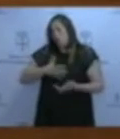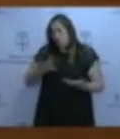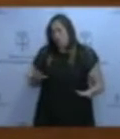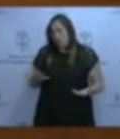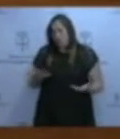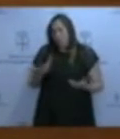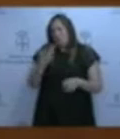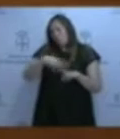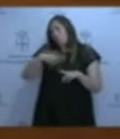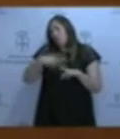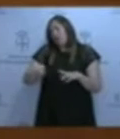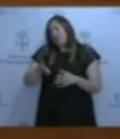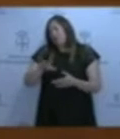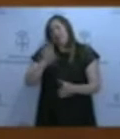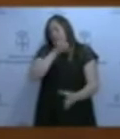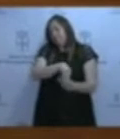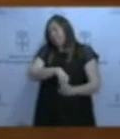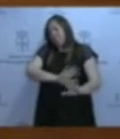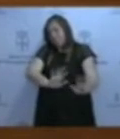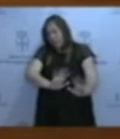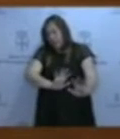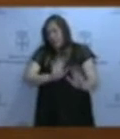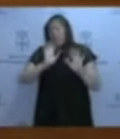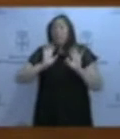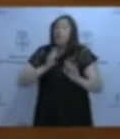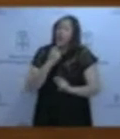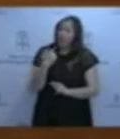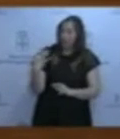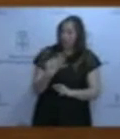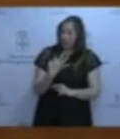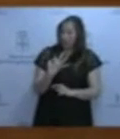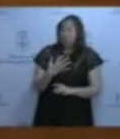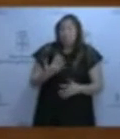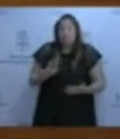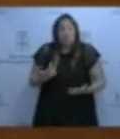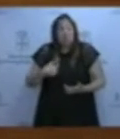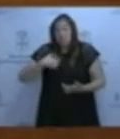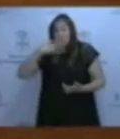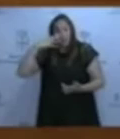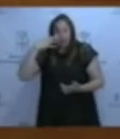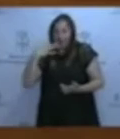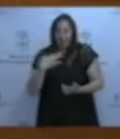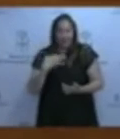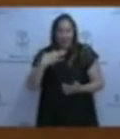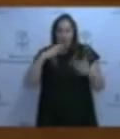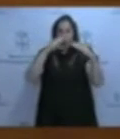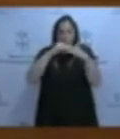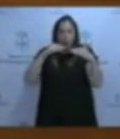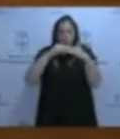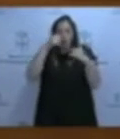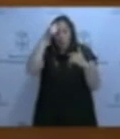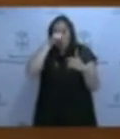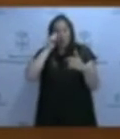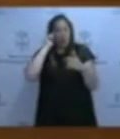oportunidad política, pero sí yo os diría que yo creo que los usuarios y las